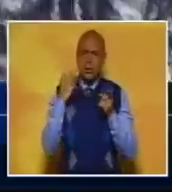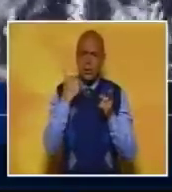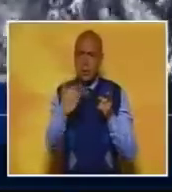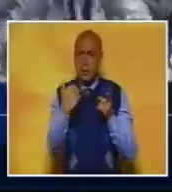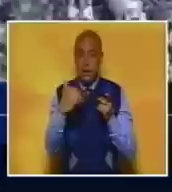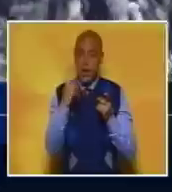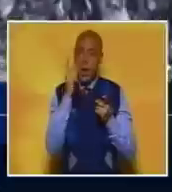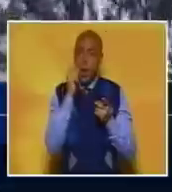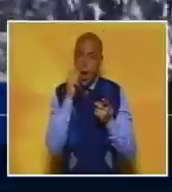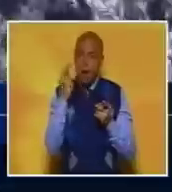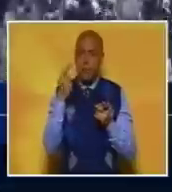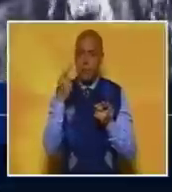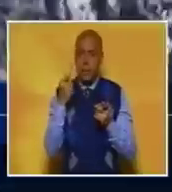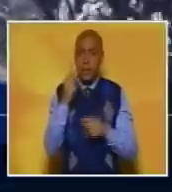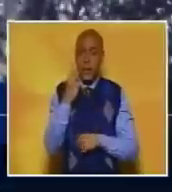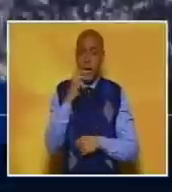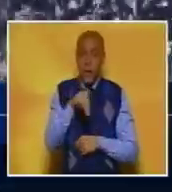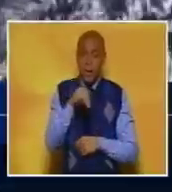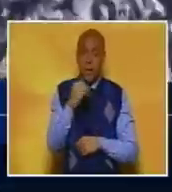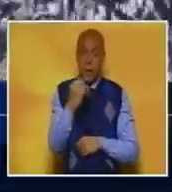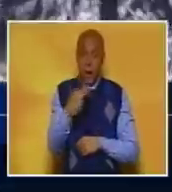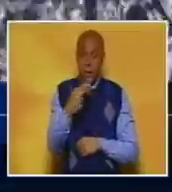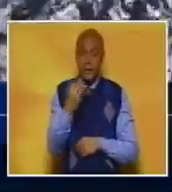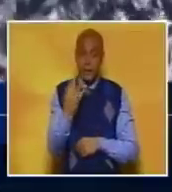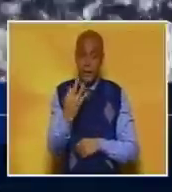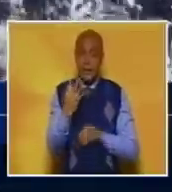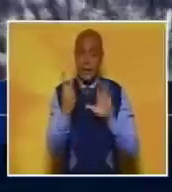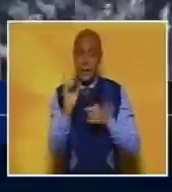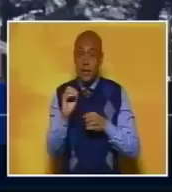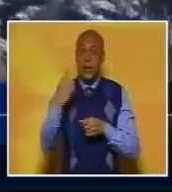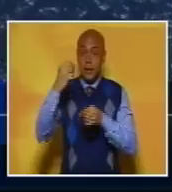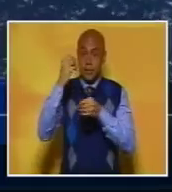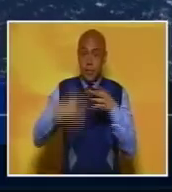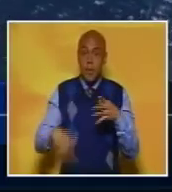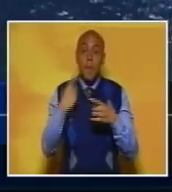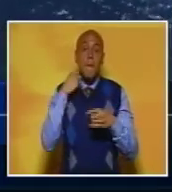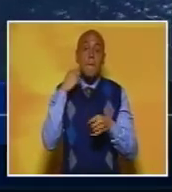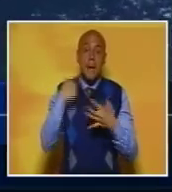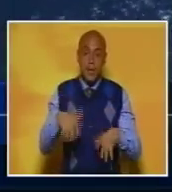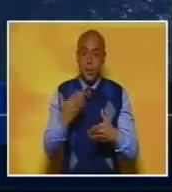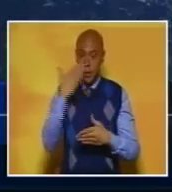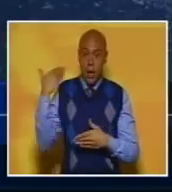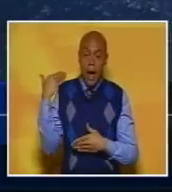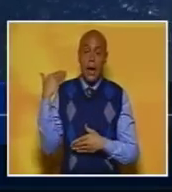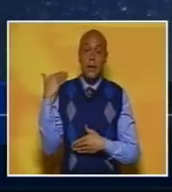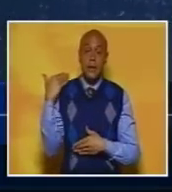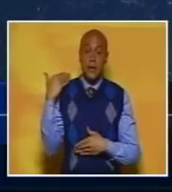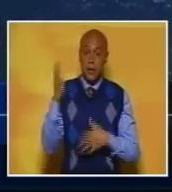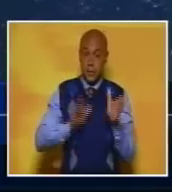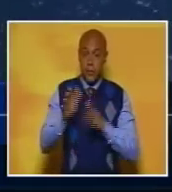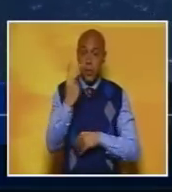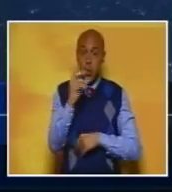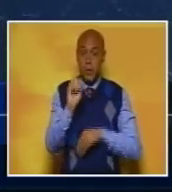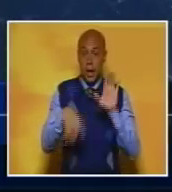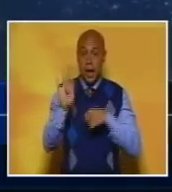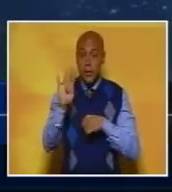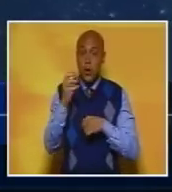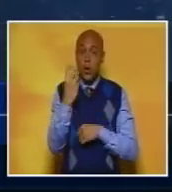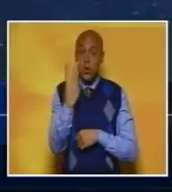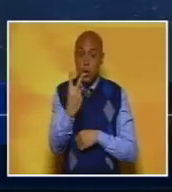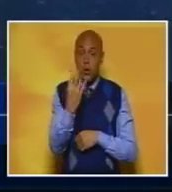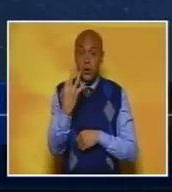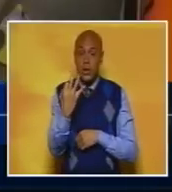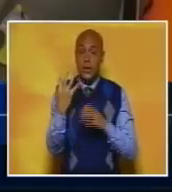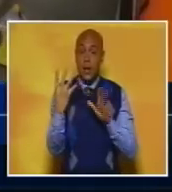que el piloto del vuelo MH370, que desapareció el 8 de marzo de 2014 con 239 personas a